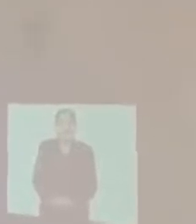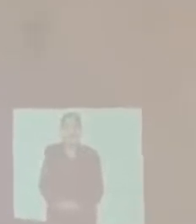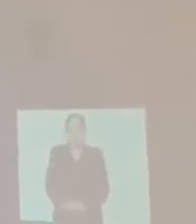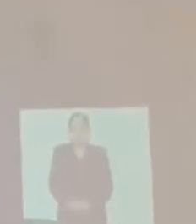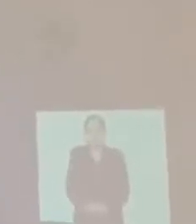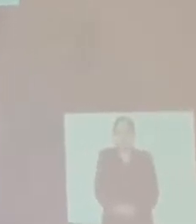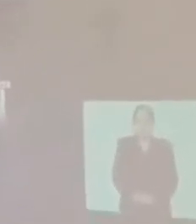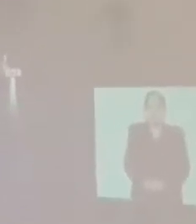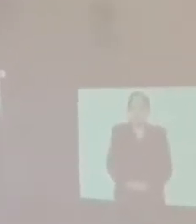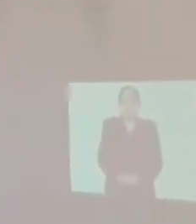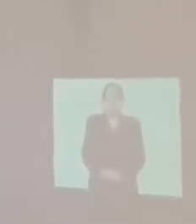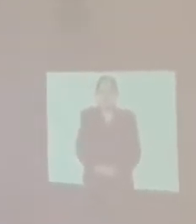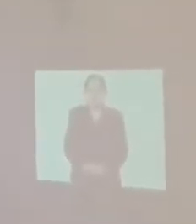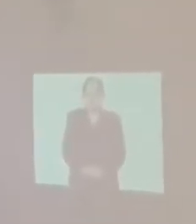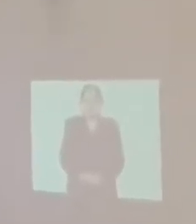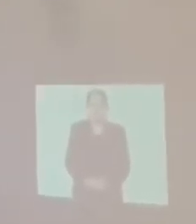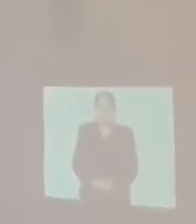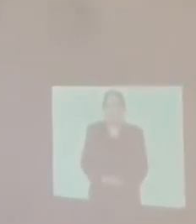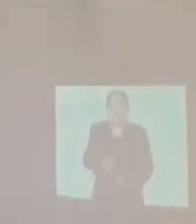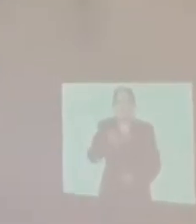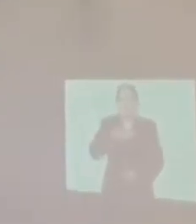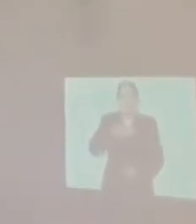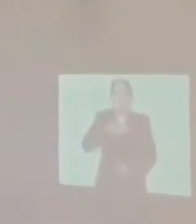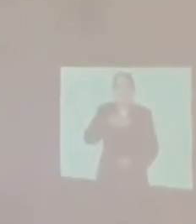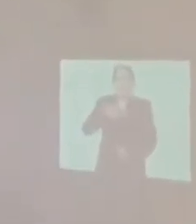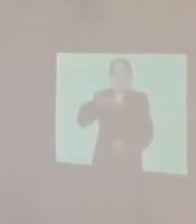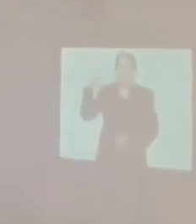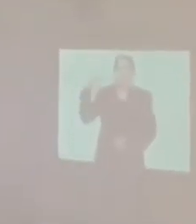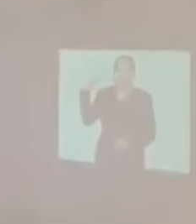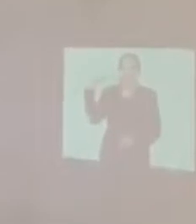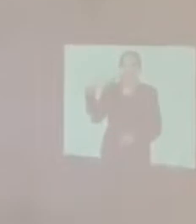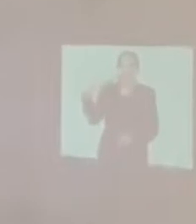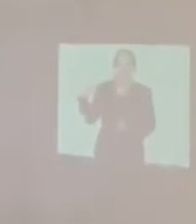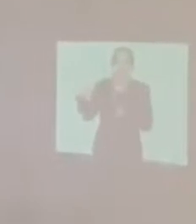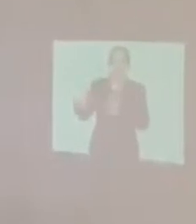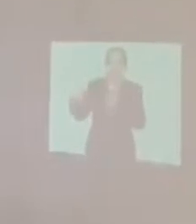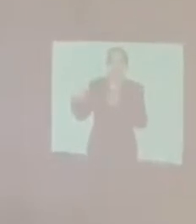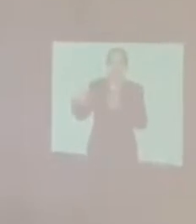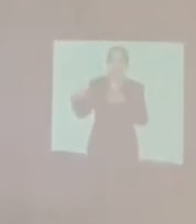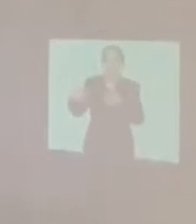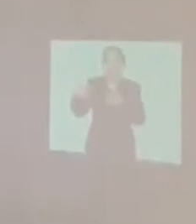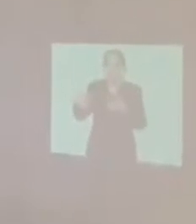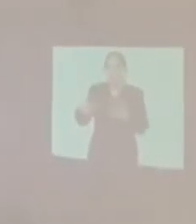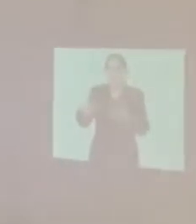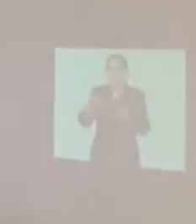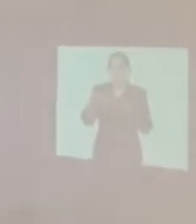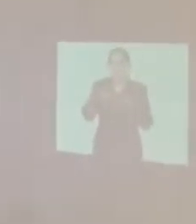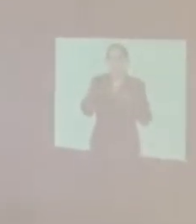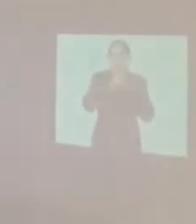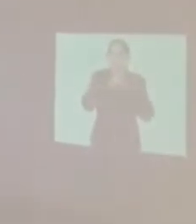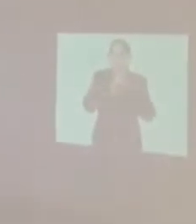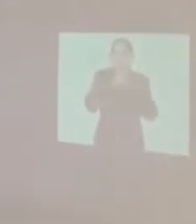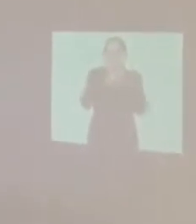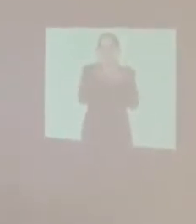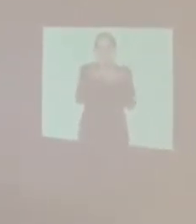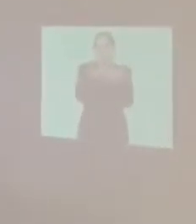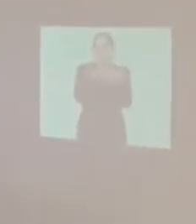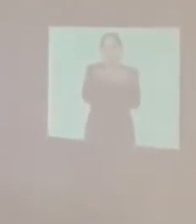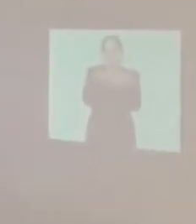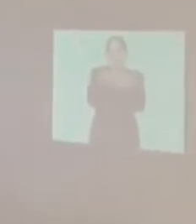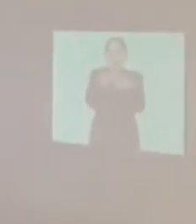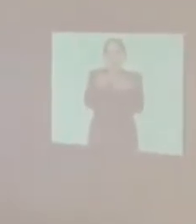Vengo de una generación que luchó por el derecho a la educación y en parte por ello